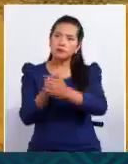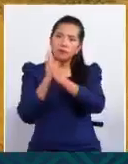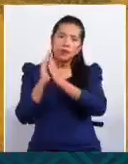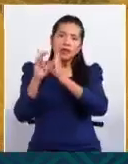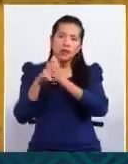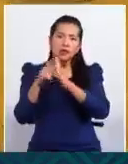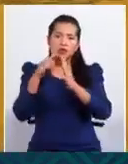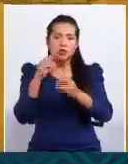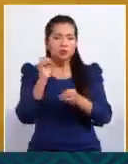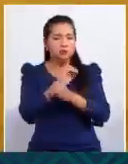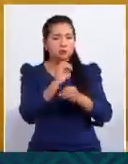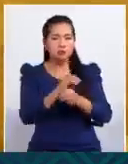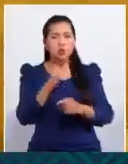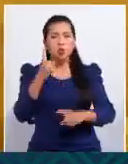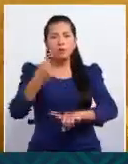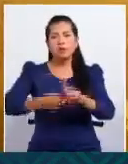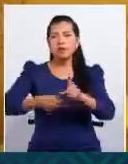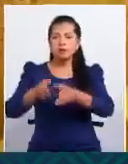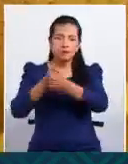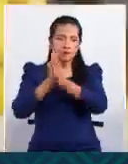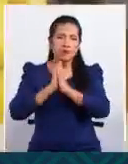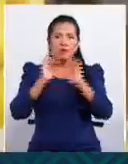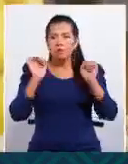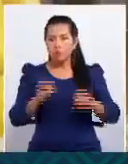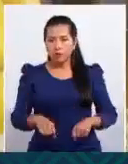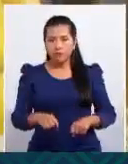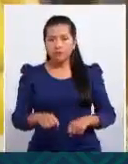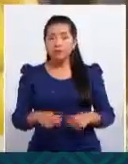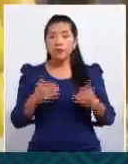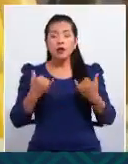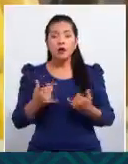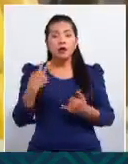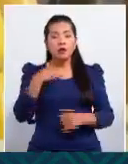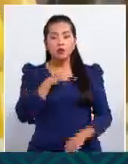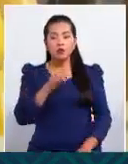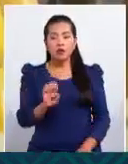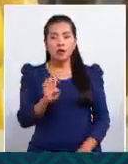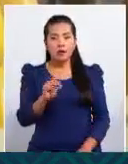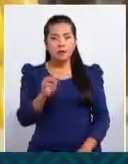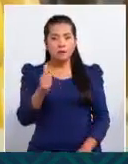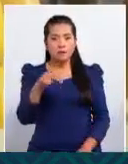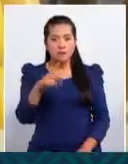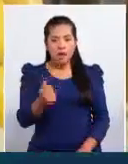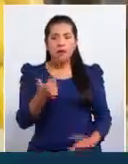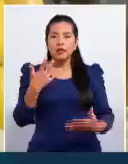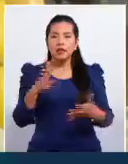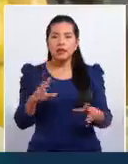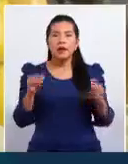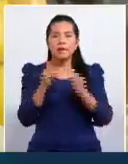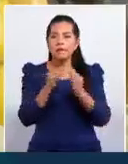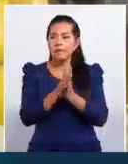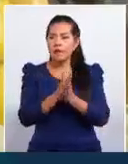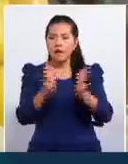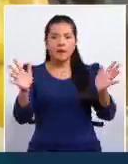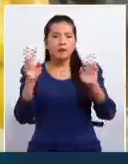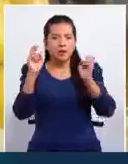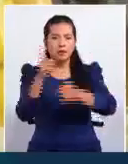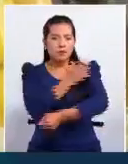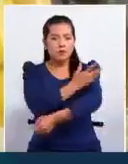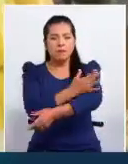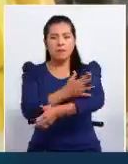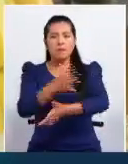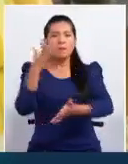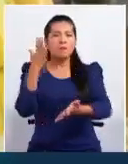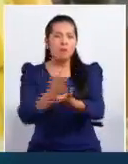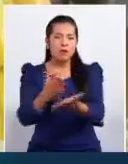a la empresa estatal. Y ahora EMAPA ha previsto la ampliación de plazos de entrega de los requisitos, o